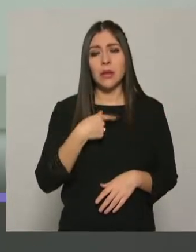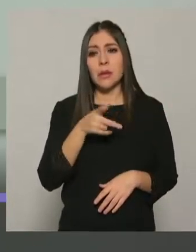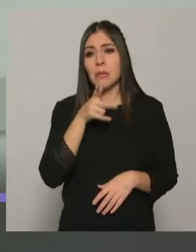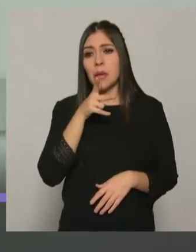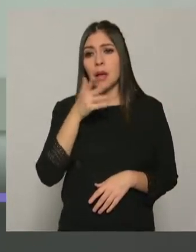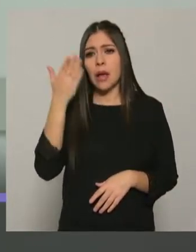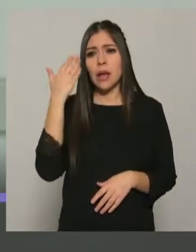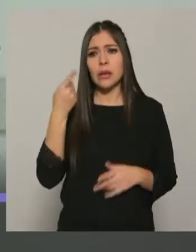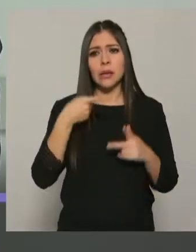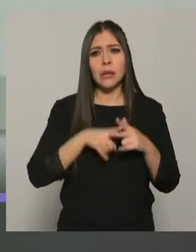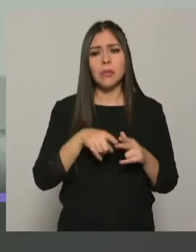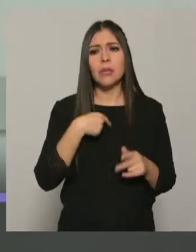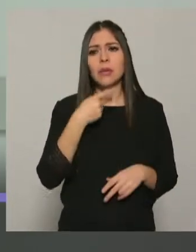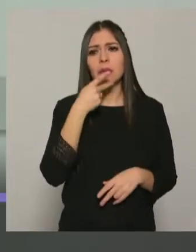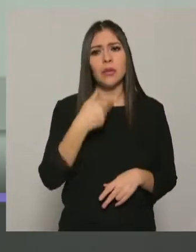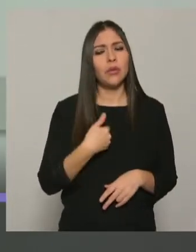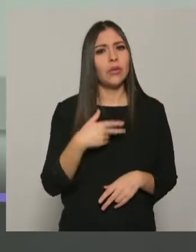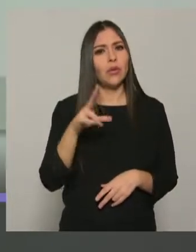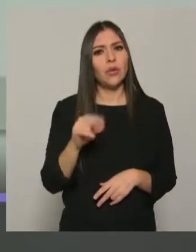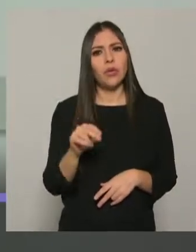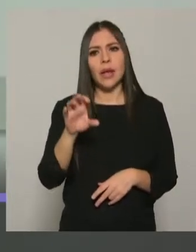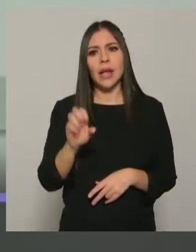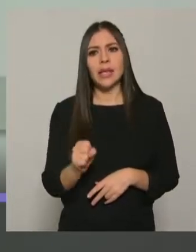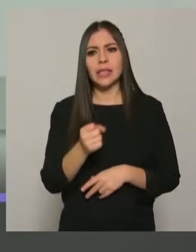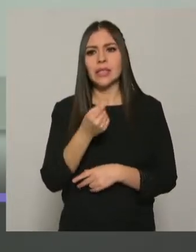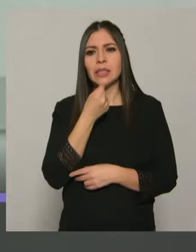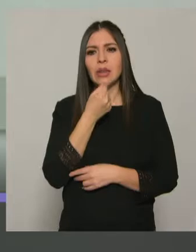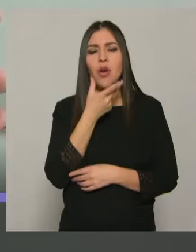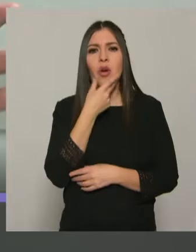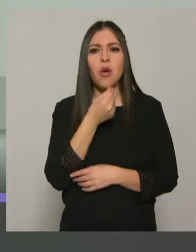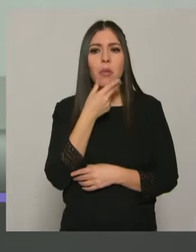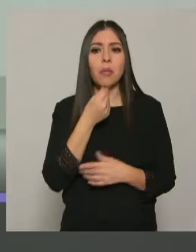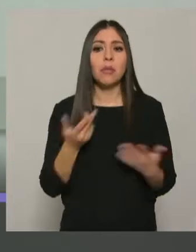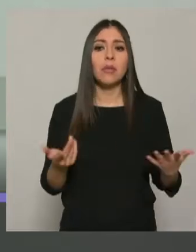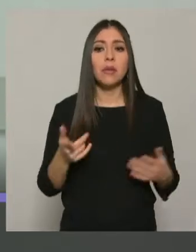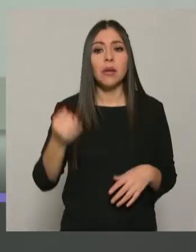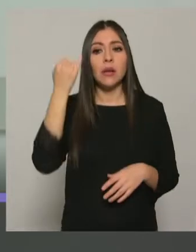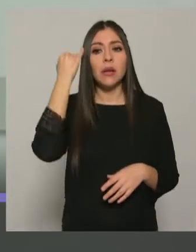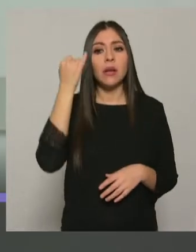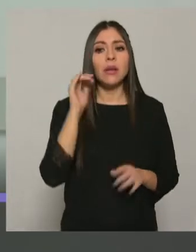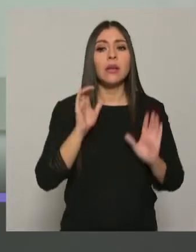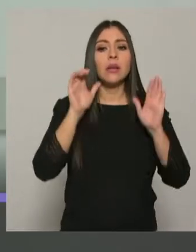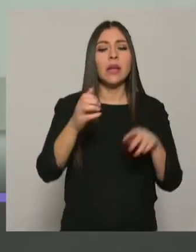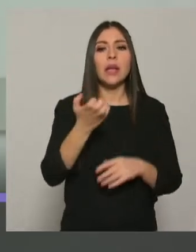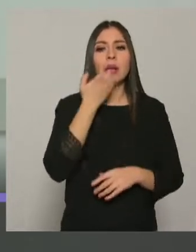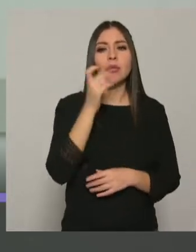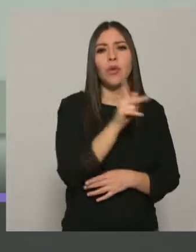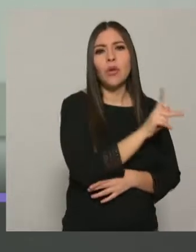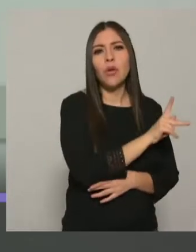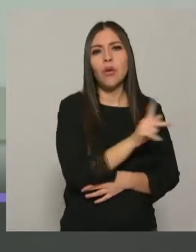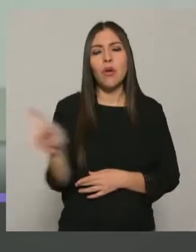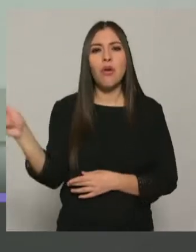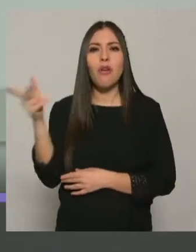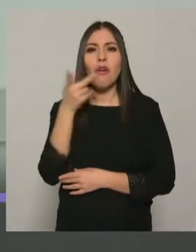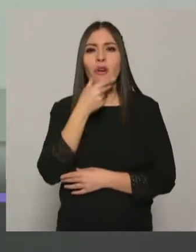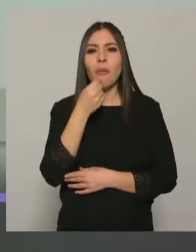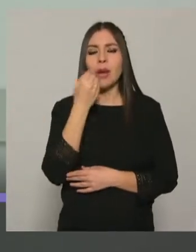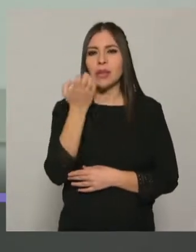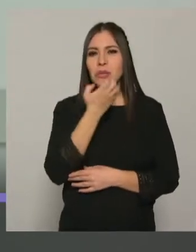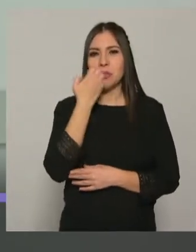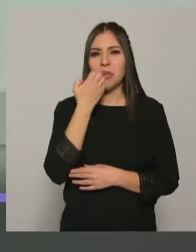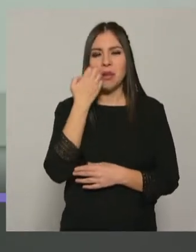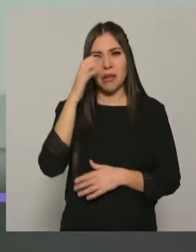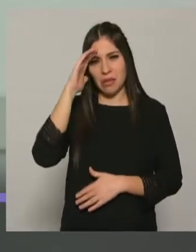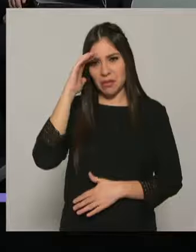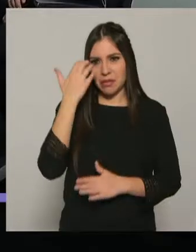que yo no era niño, tuvo la brillante idea de meterme en una escuela de puros hombres, una escuela cristiana,